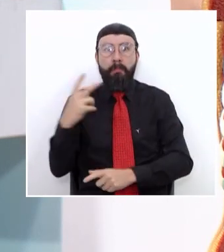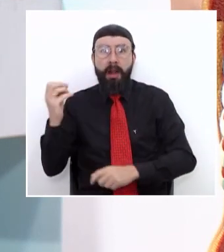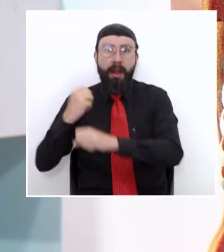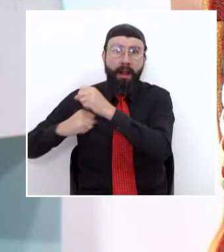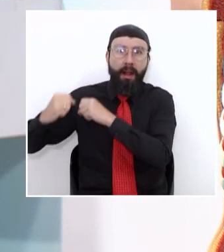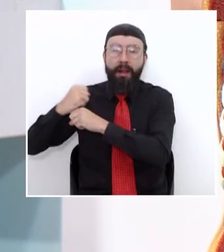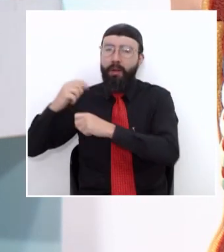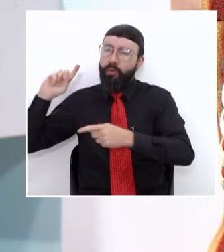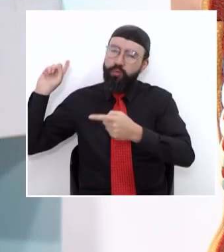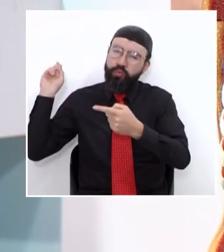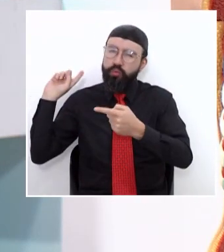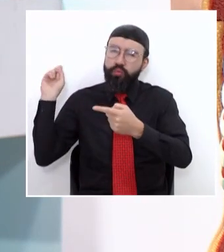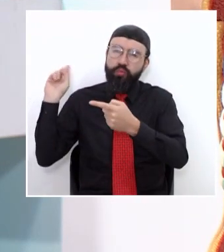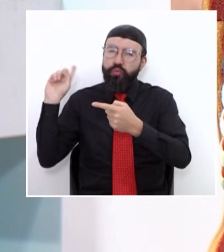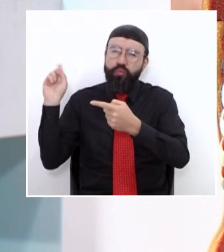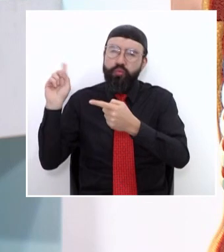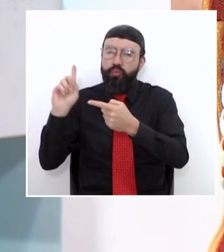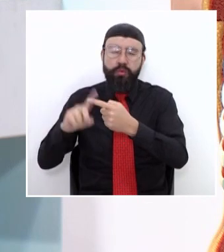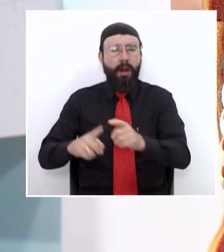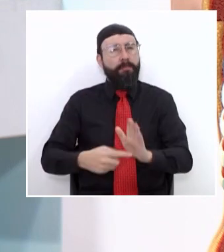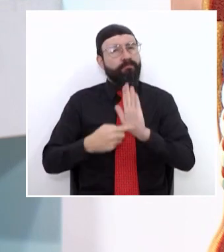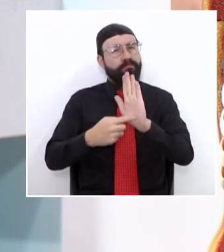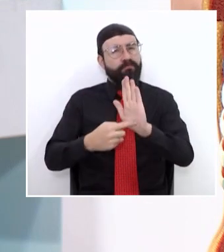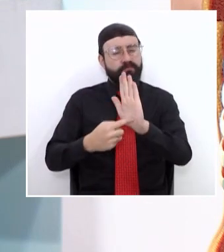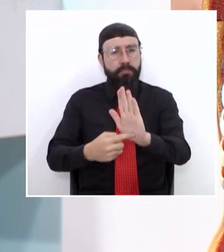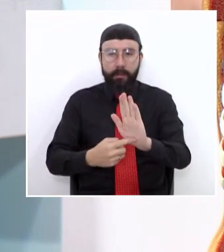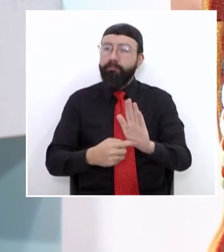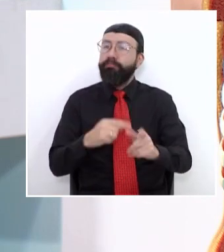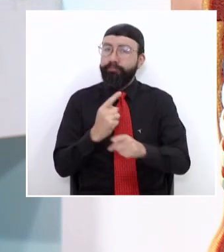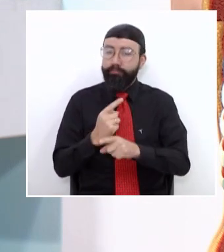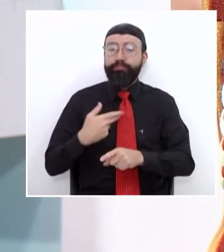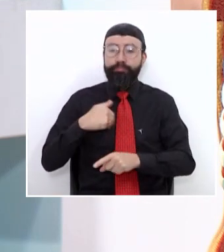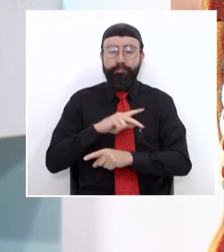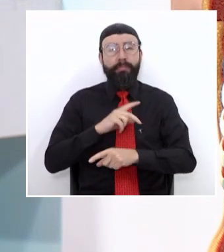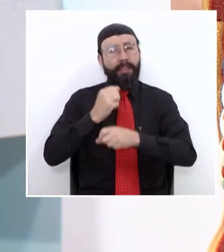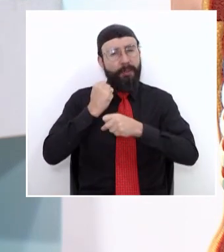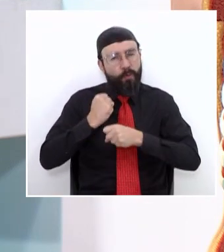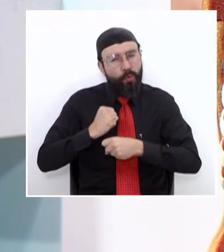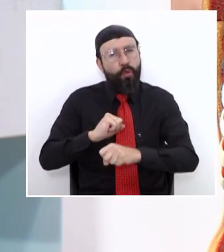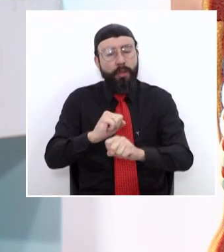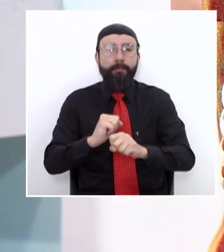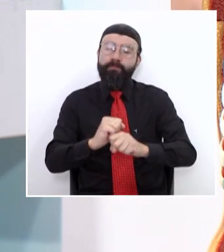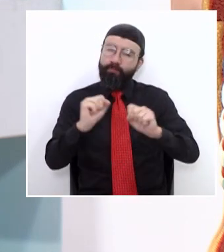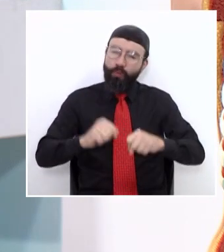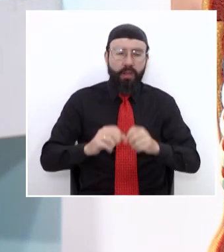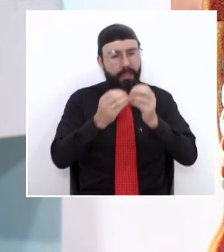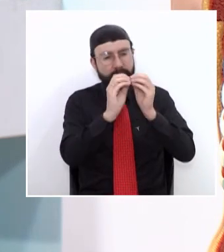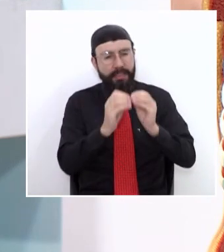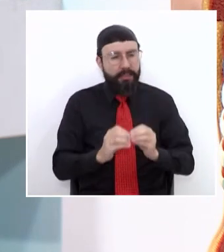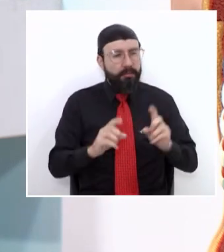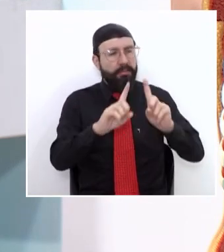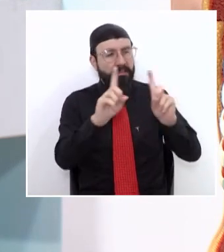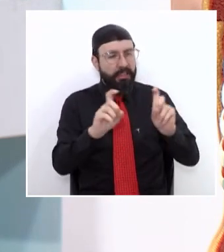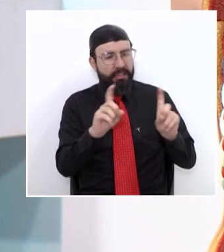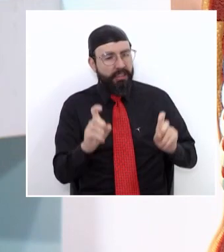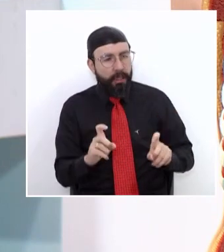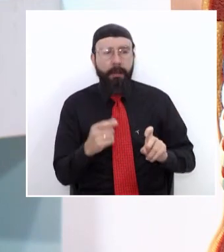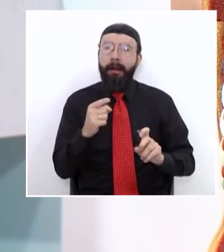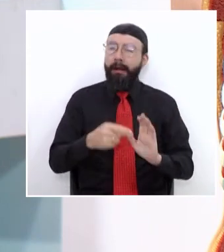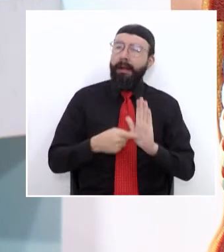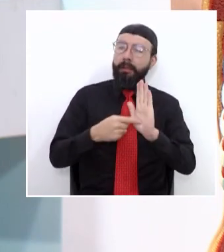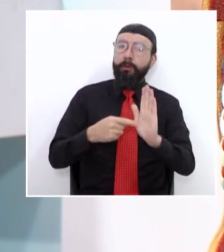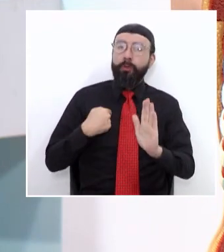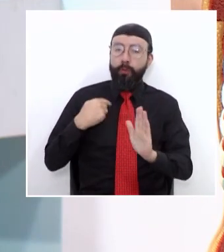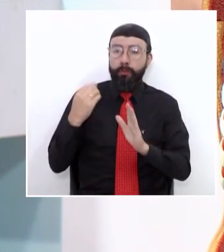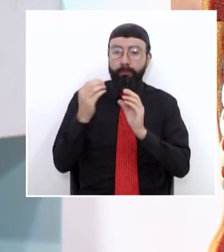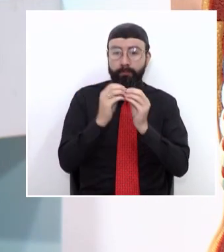aire con todos ustedes, porque realmente hacemos un esfuerzo grande para poder desarrollar diferentes temas. Eso que he escrito en mi libro,